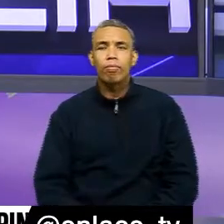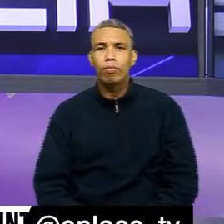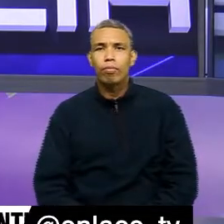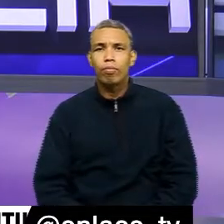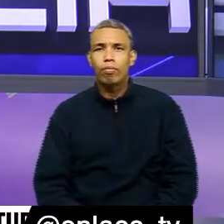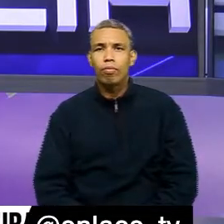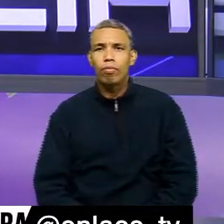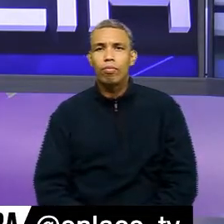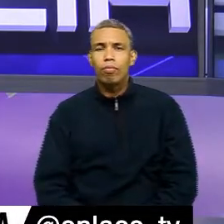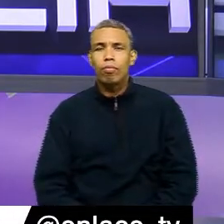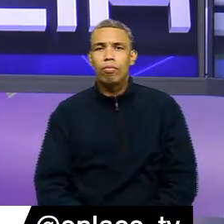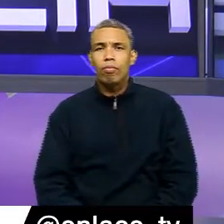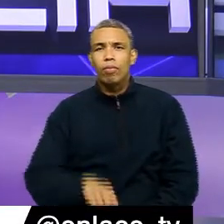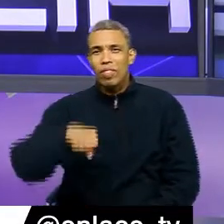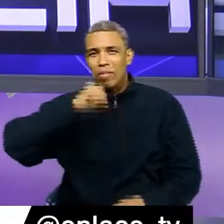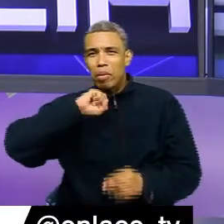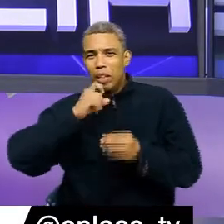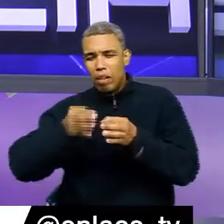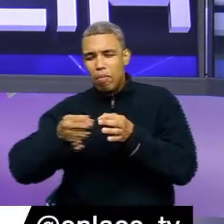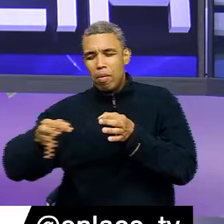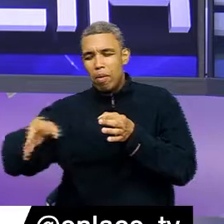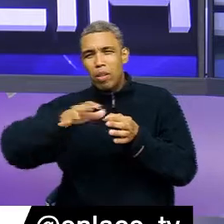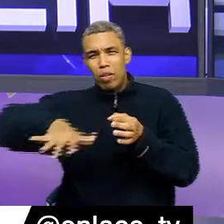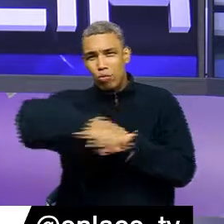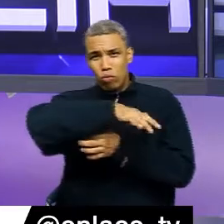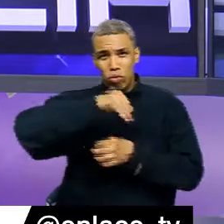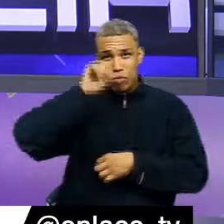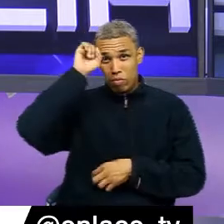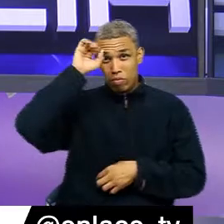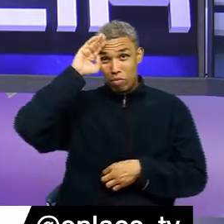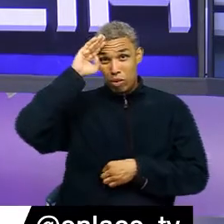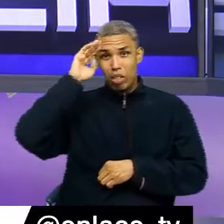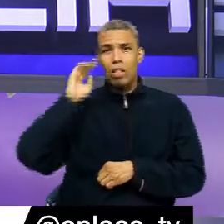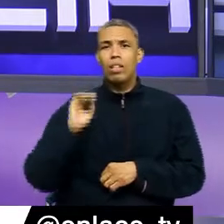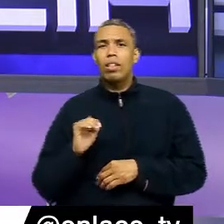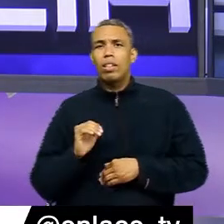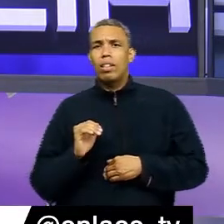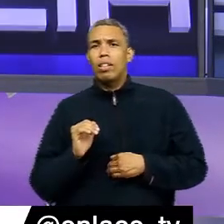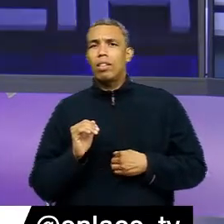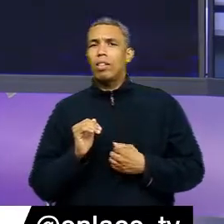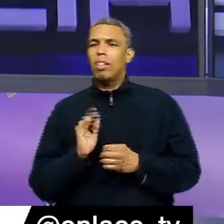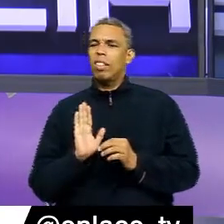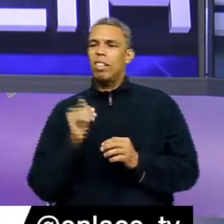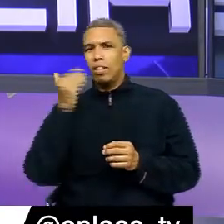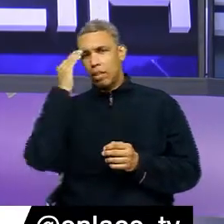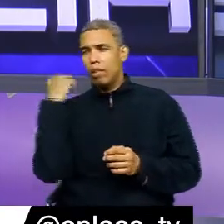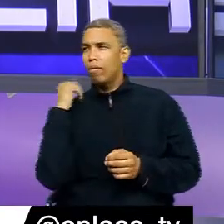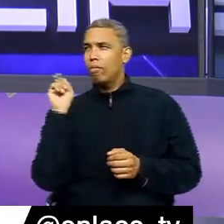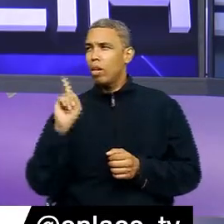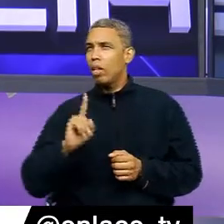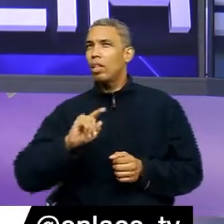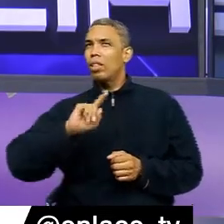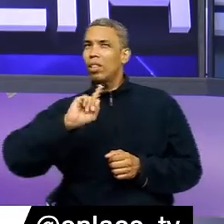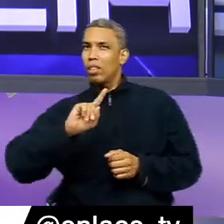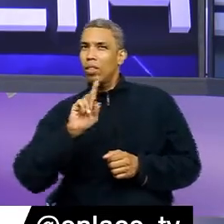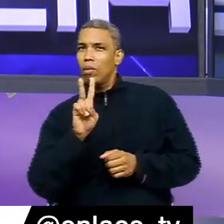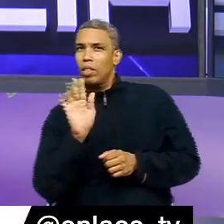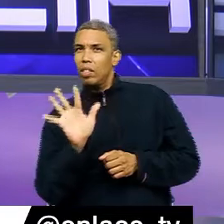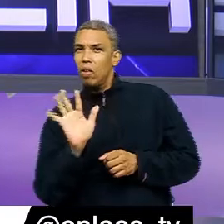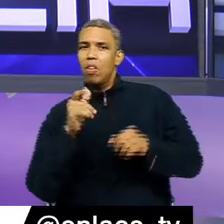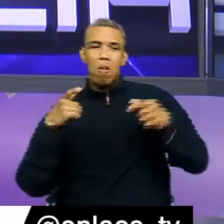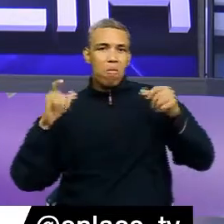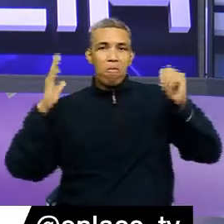La Policía del Magdalena Medio se prepara para celebrar, como se ha denominado, los 125 años por la paz de la institución en el país. Importantes actividades